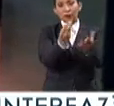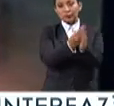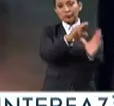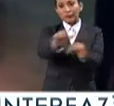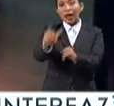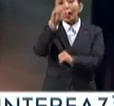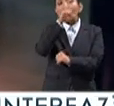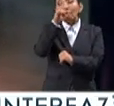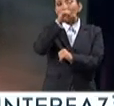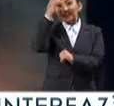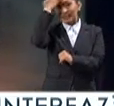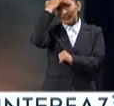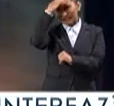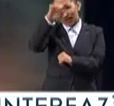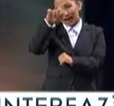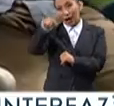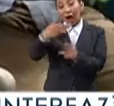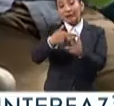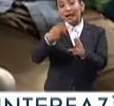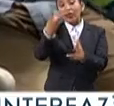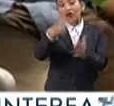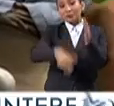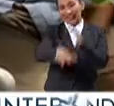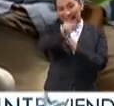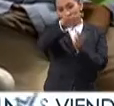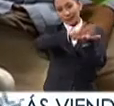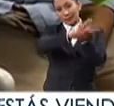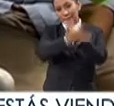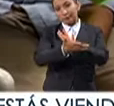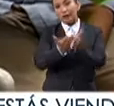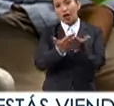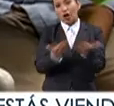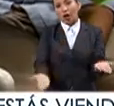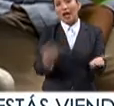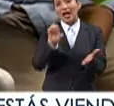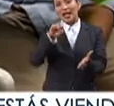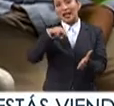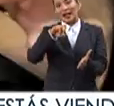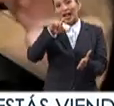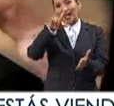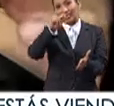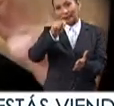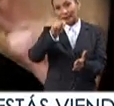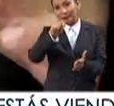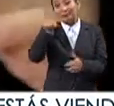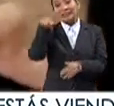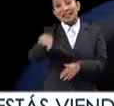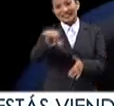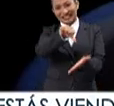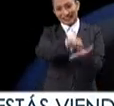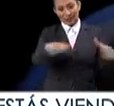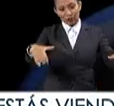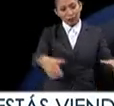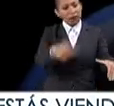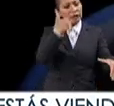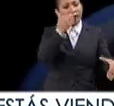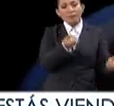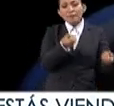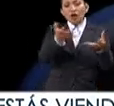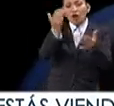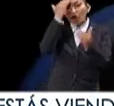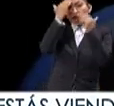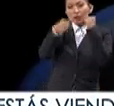enseñanzas de lenguas extranjeras hasta que en 2017 se convirtió en la enah de este centro busca aportar